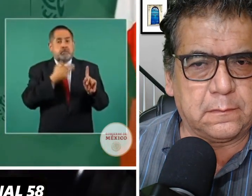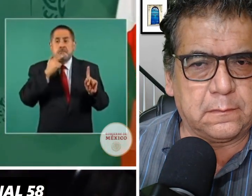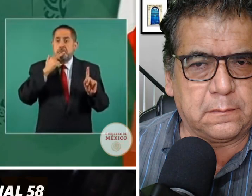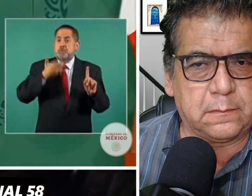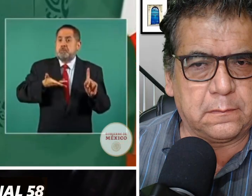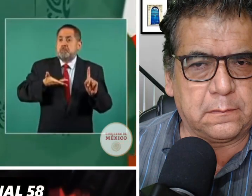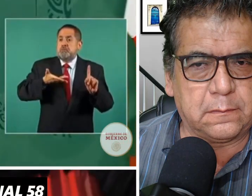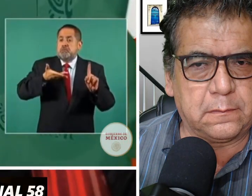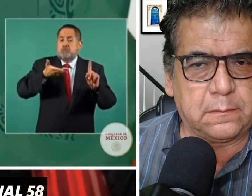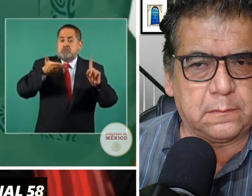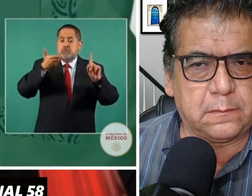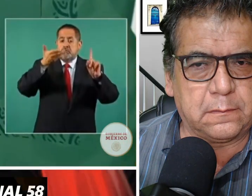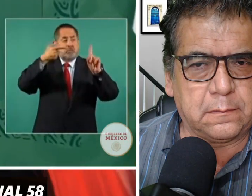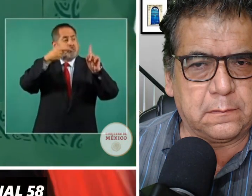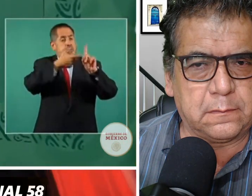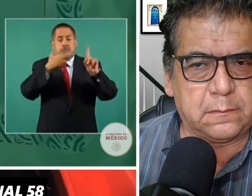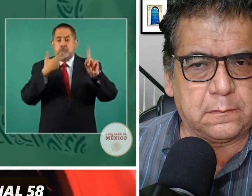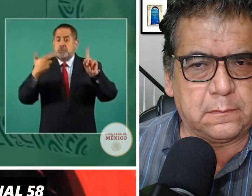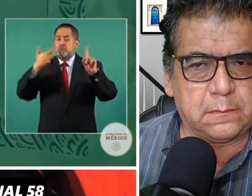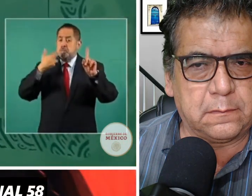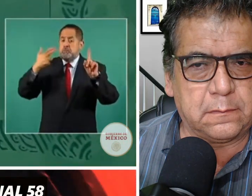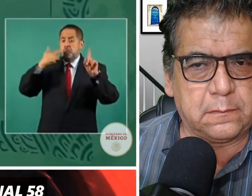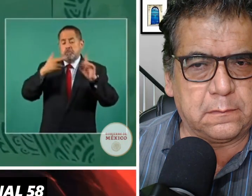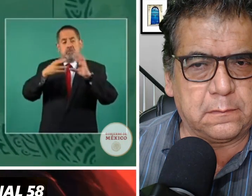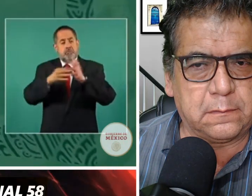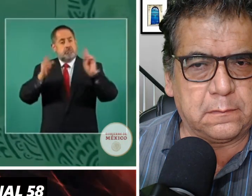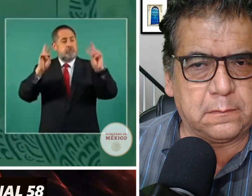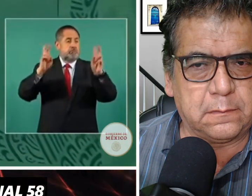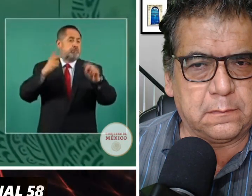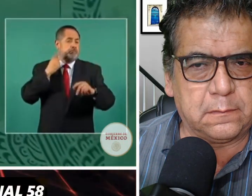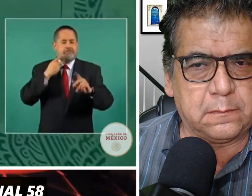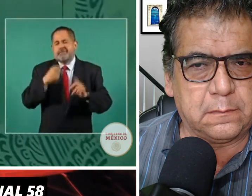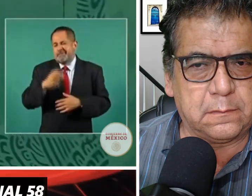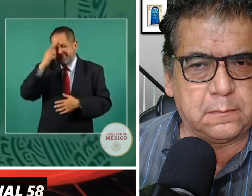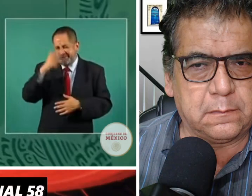a los supuestos